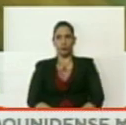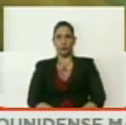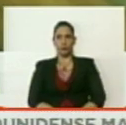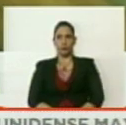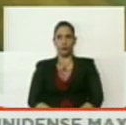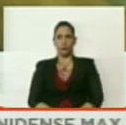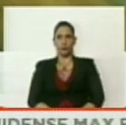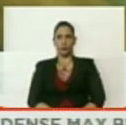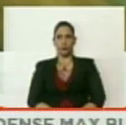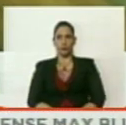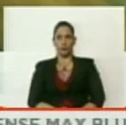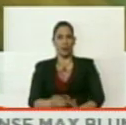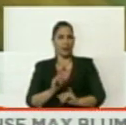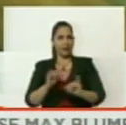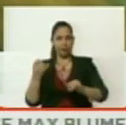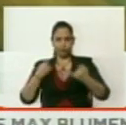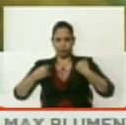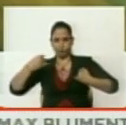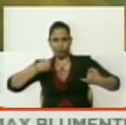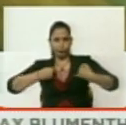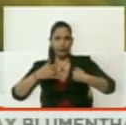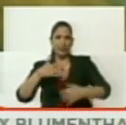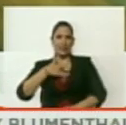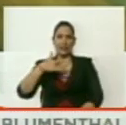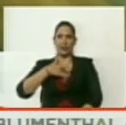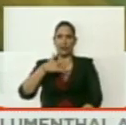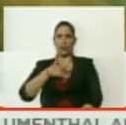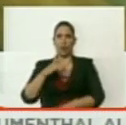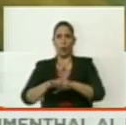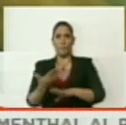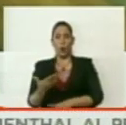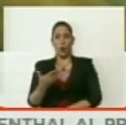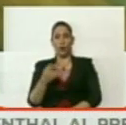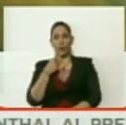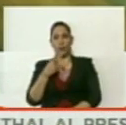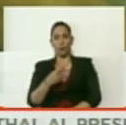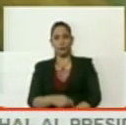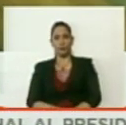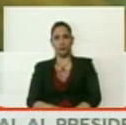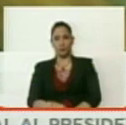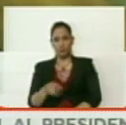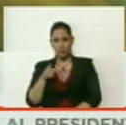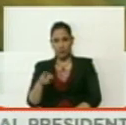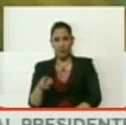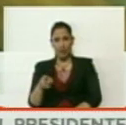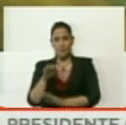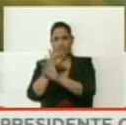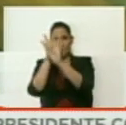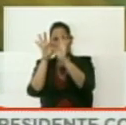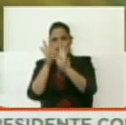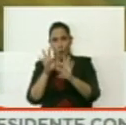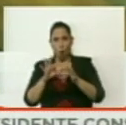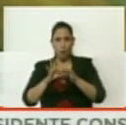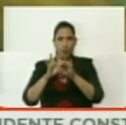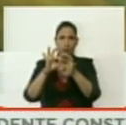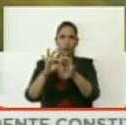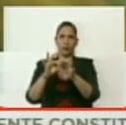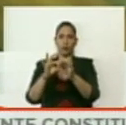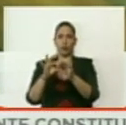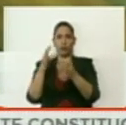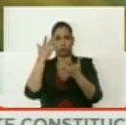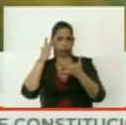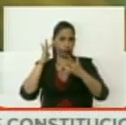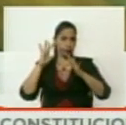Los efectos ya se están sintiendo, porque, como digo, esta ha sido la formalización, el